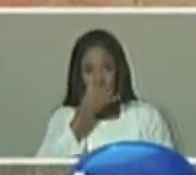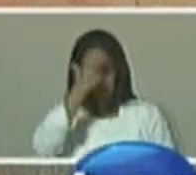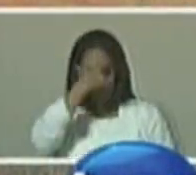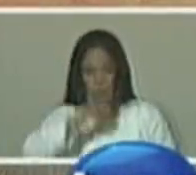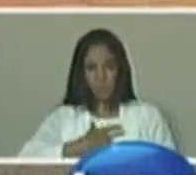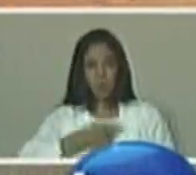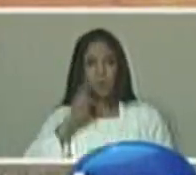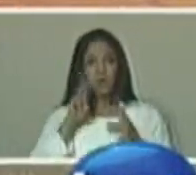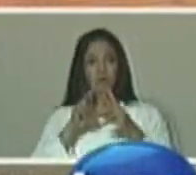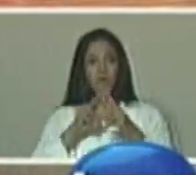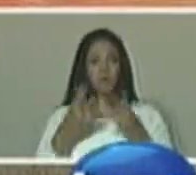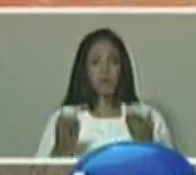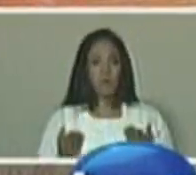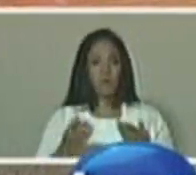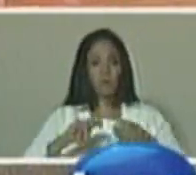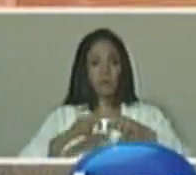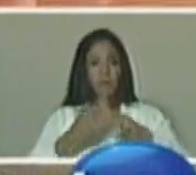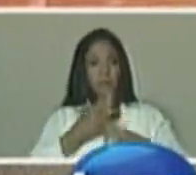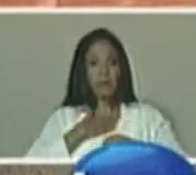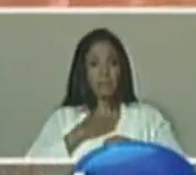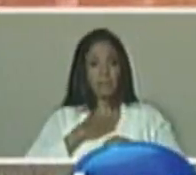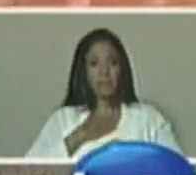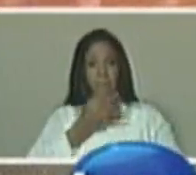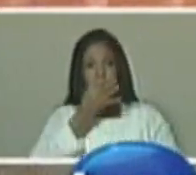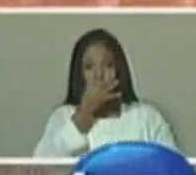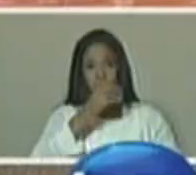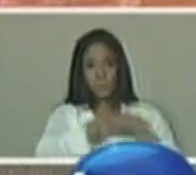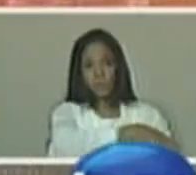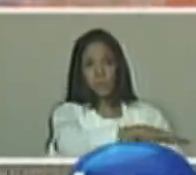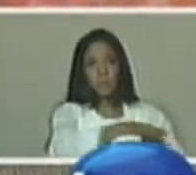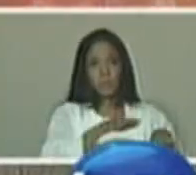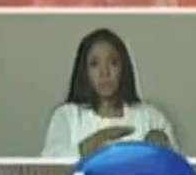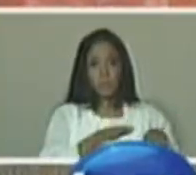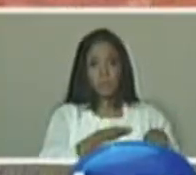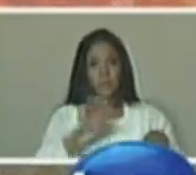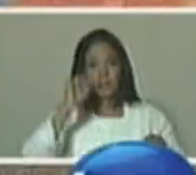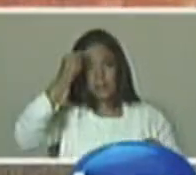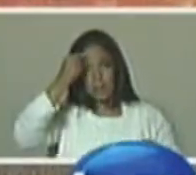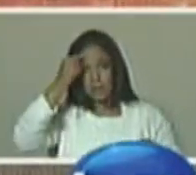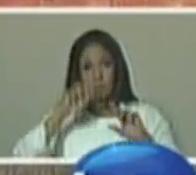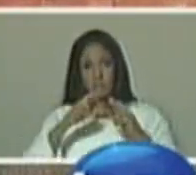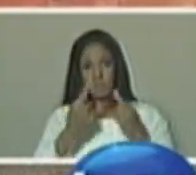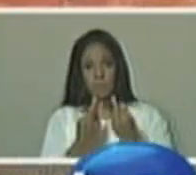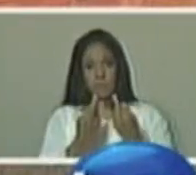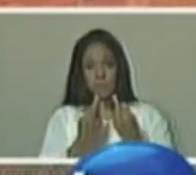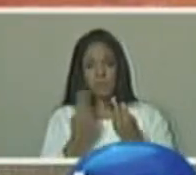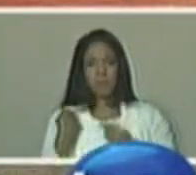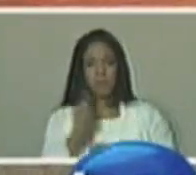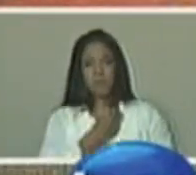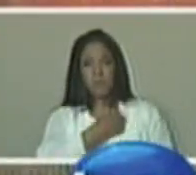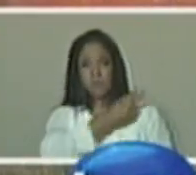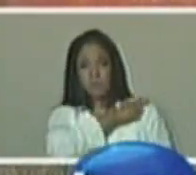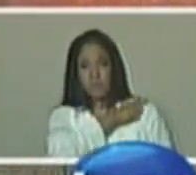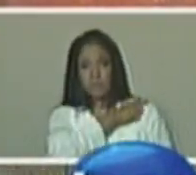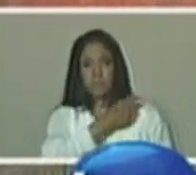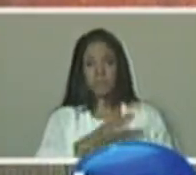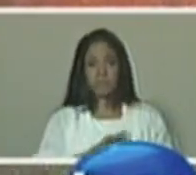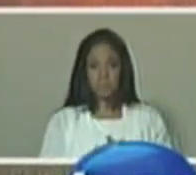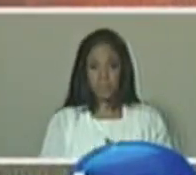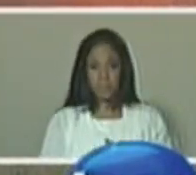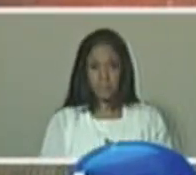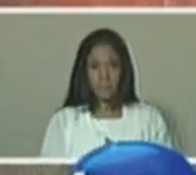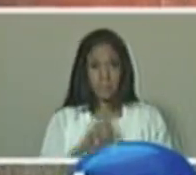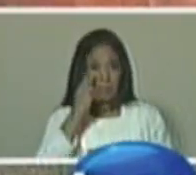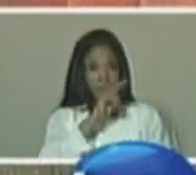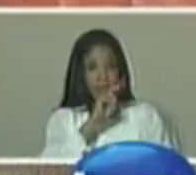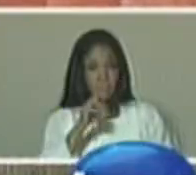los problemas de mi comarca, propongo que el gobierno se reúna con nuestras autoridades comarcales y